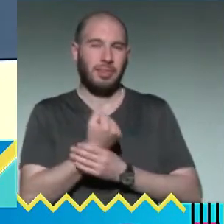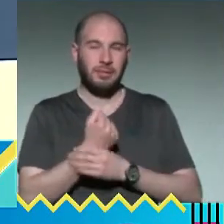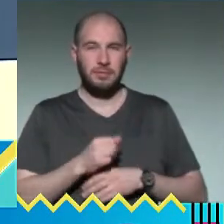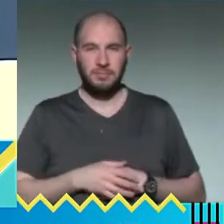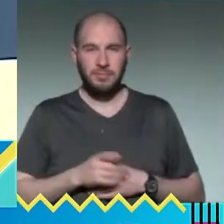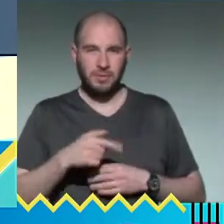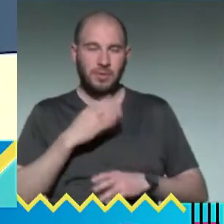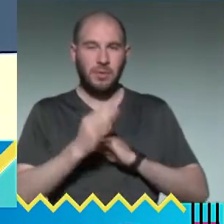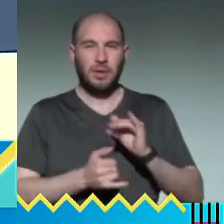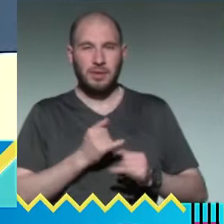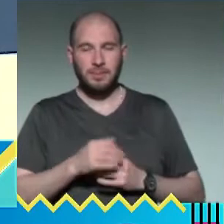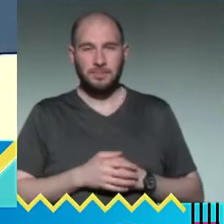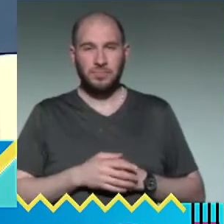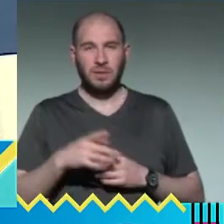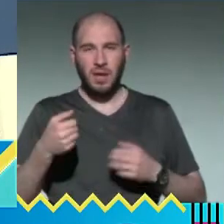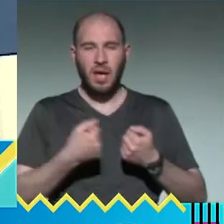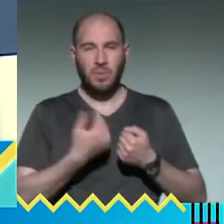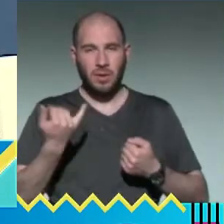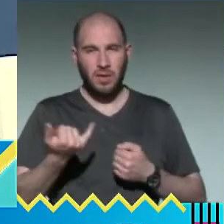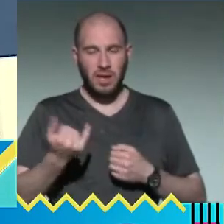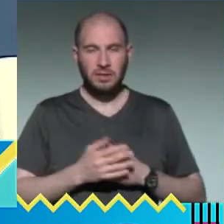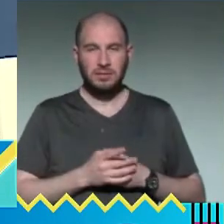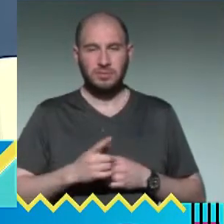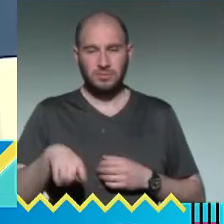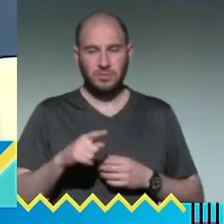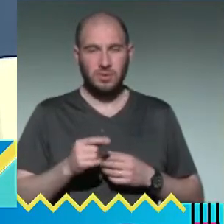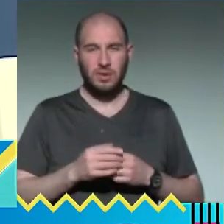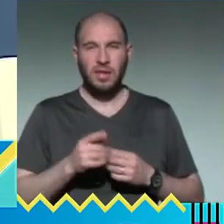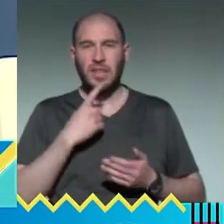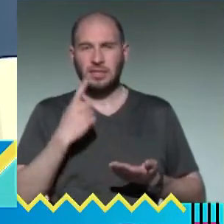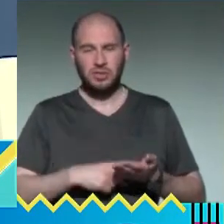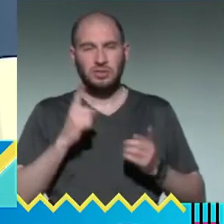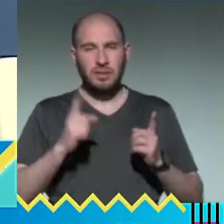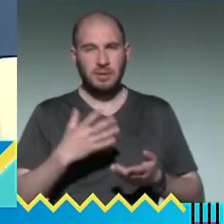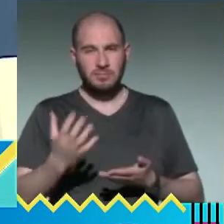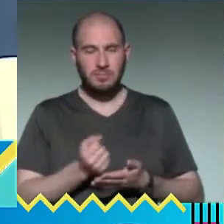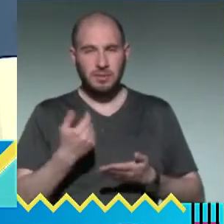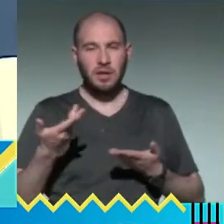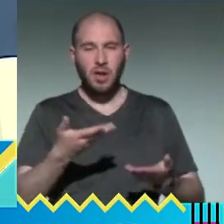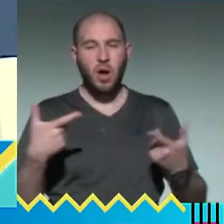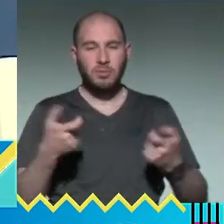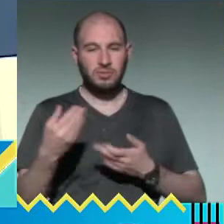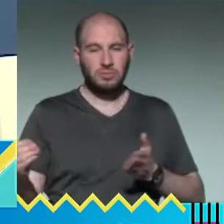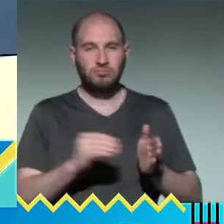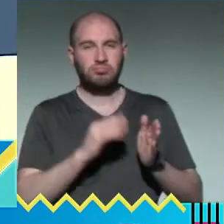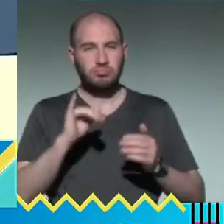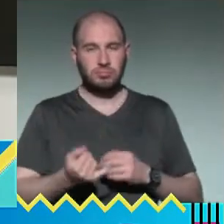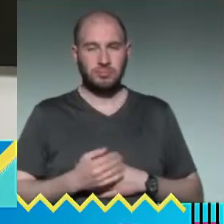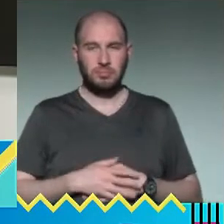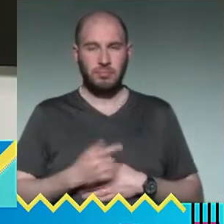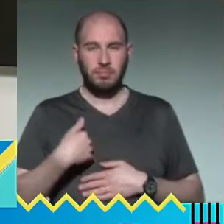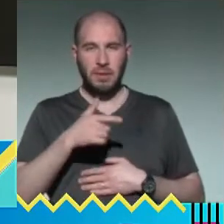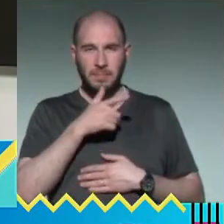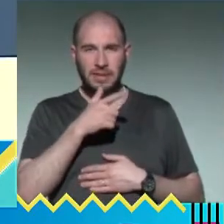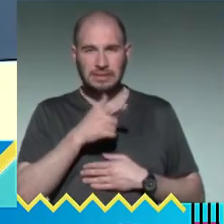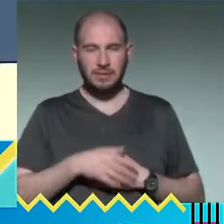así lo vamos a decir, de que ha habido un consenso y que se han adoptado medidas también de recomendaciones de la oposición. Yo creo que a